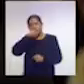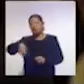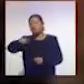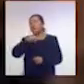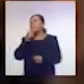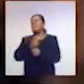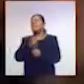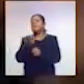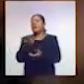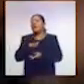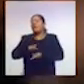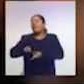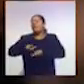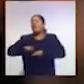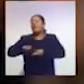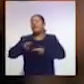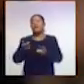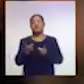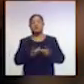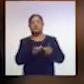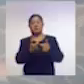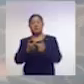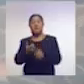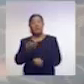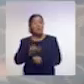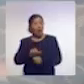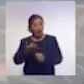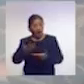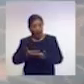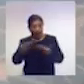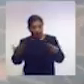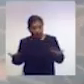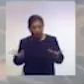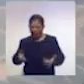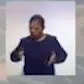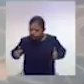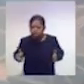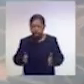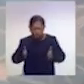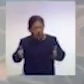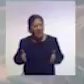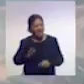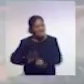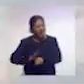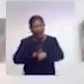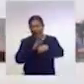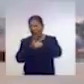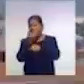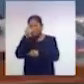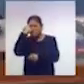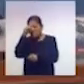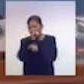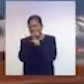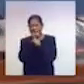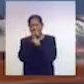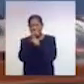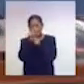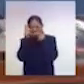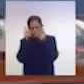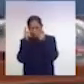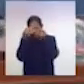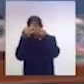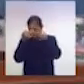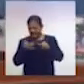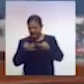para evitar la fuga de talento y ahora como un referente para el impulso de la investigación de excelencia. El